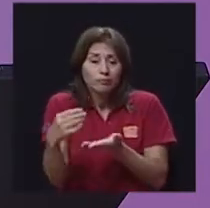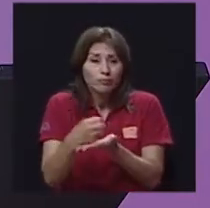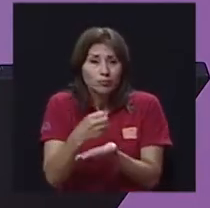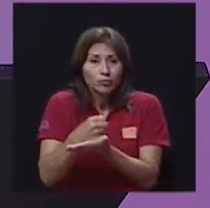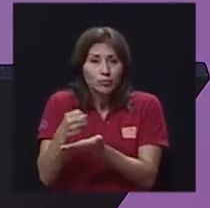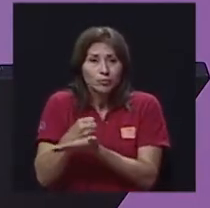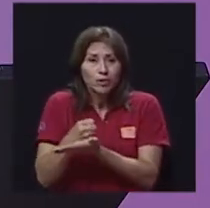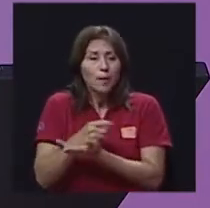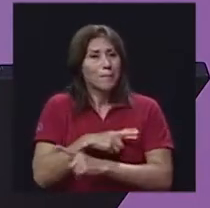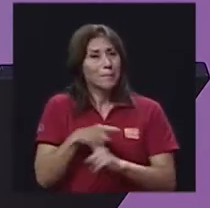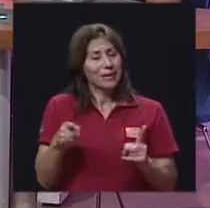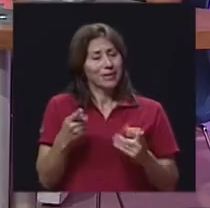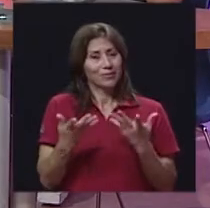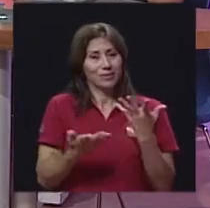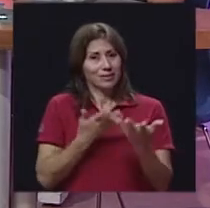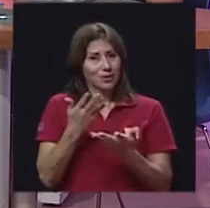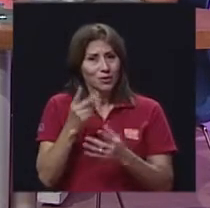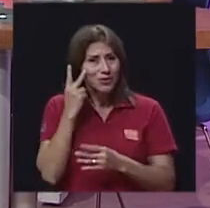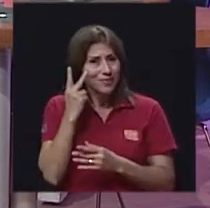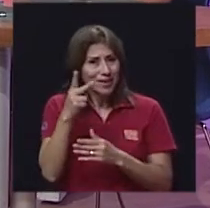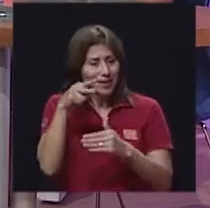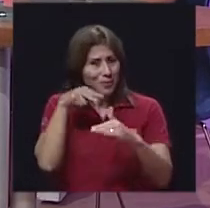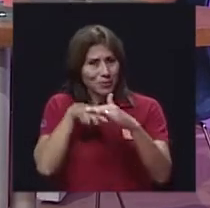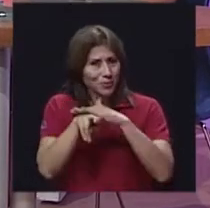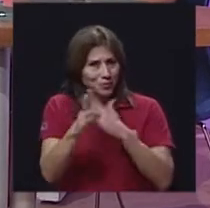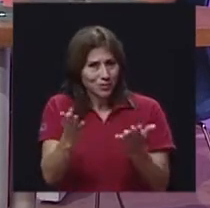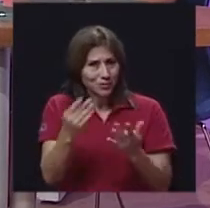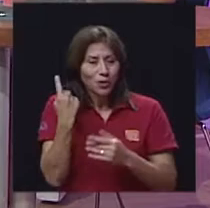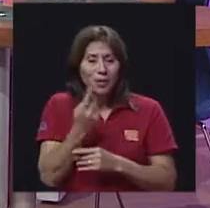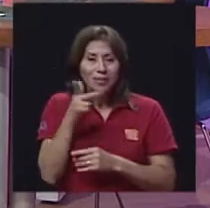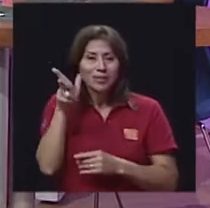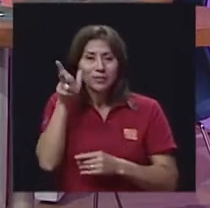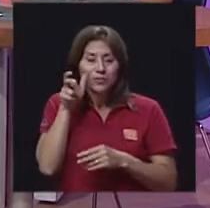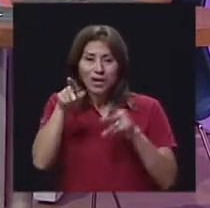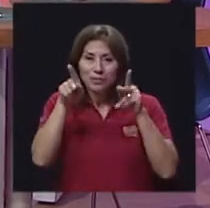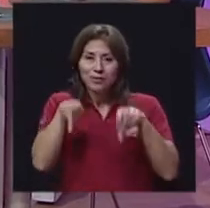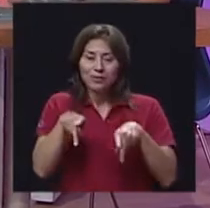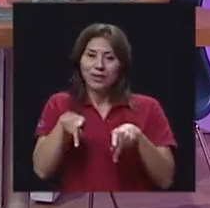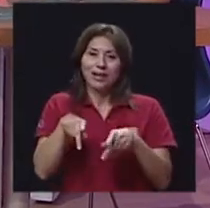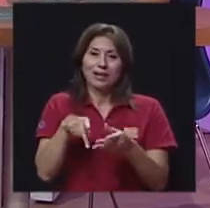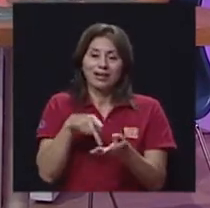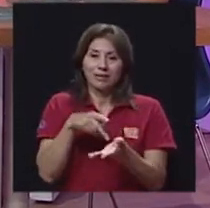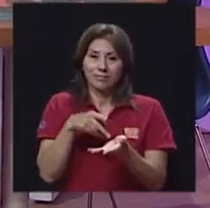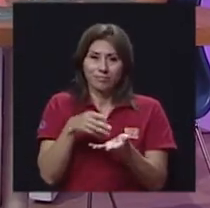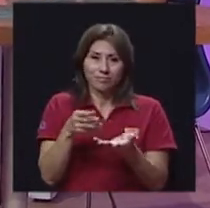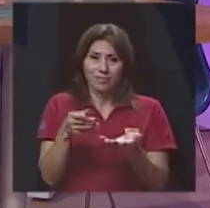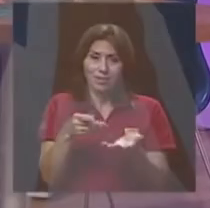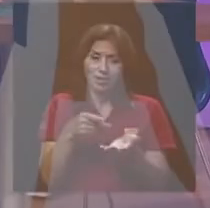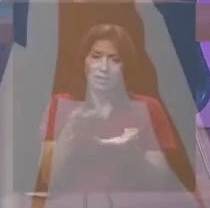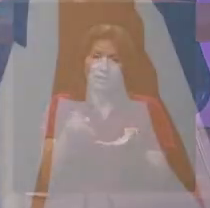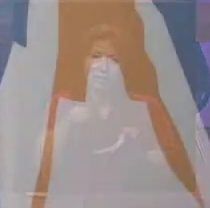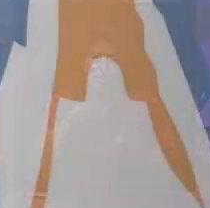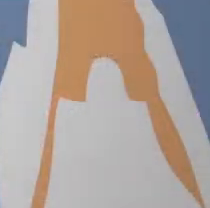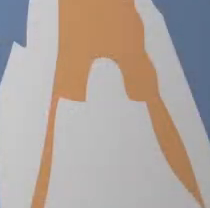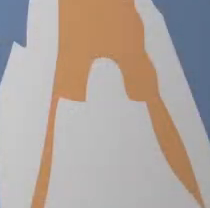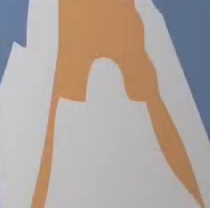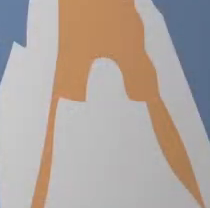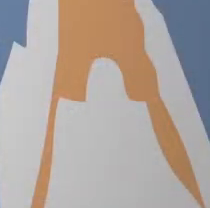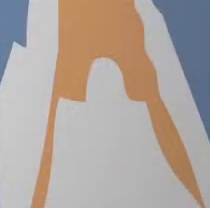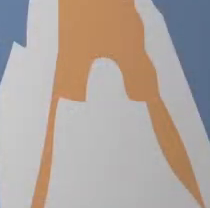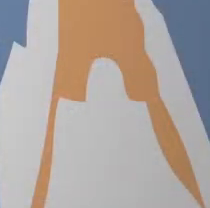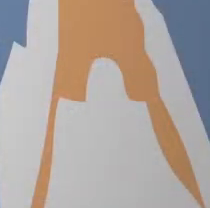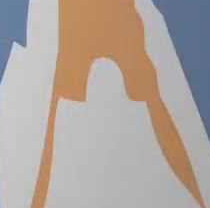parte que paga la pensión. Vamos a hacer un corte y muy pronto estamos de regreso con Palabra de